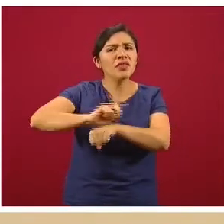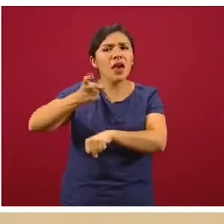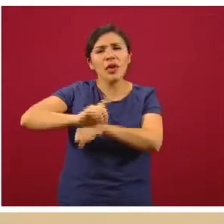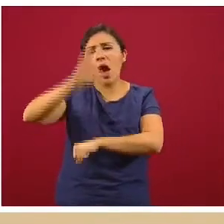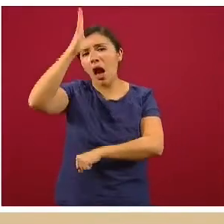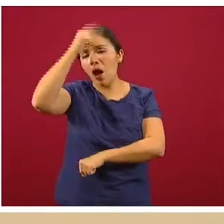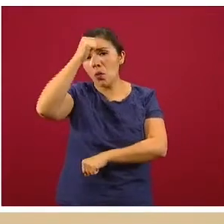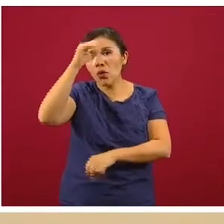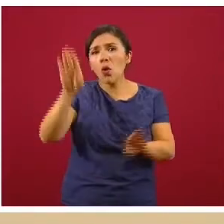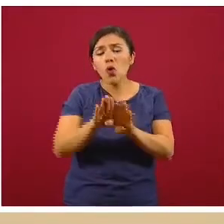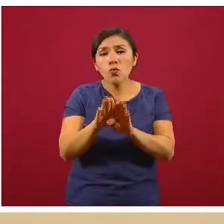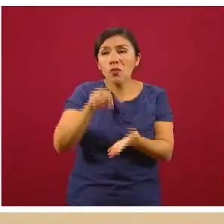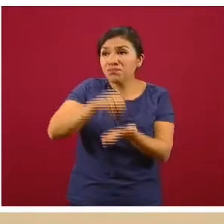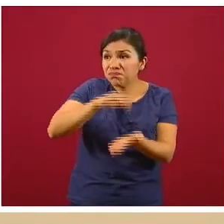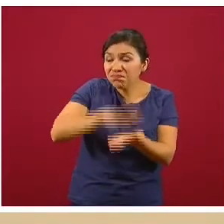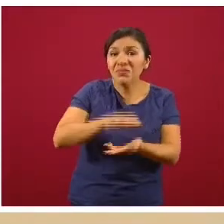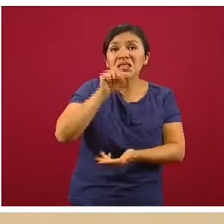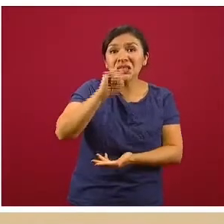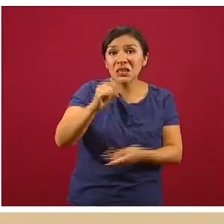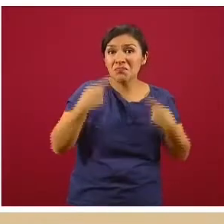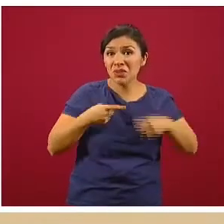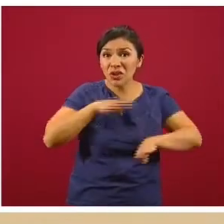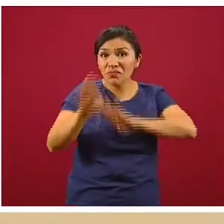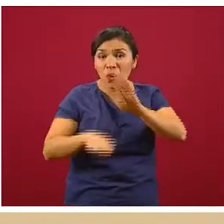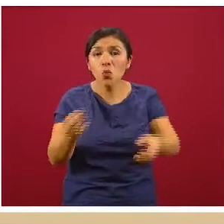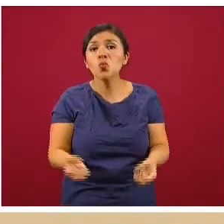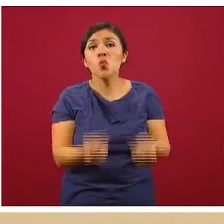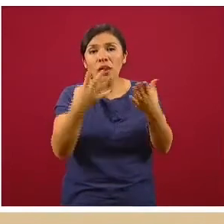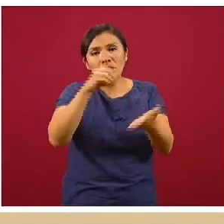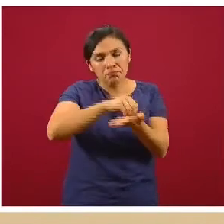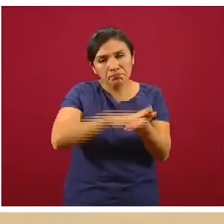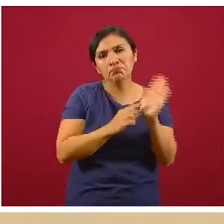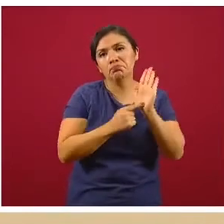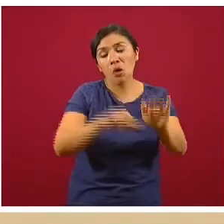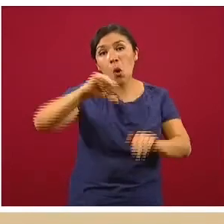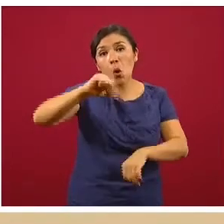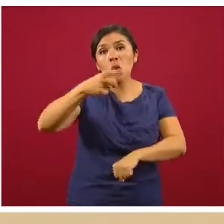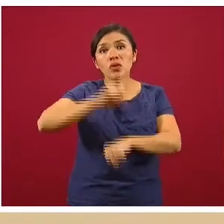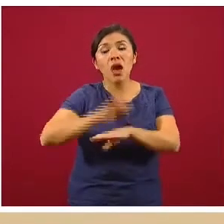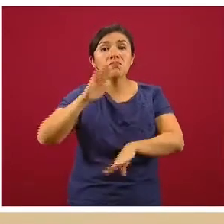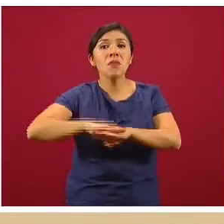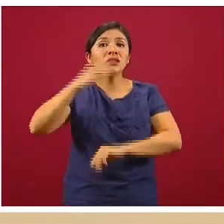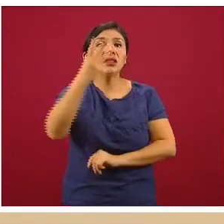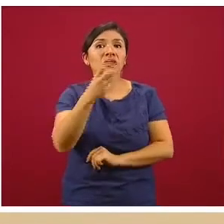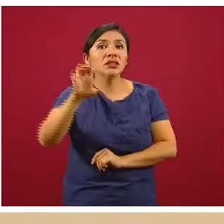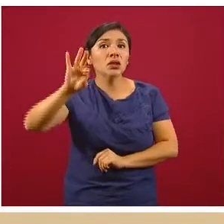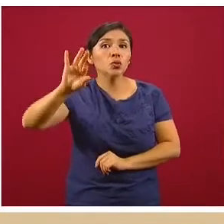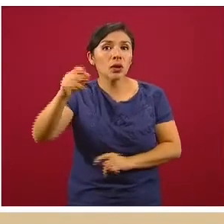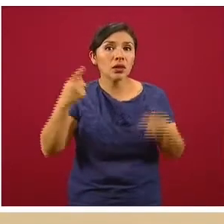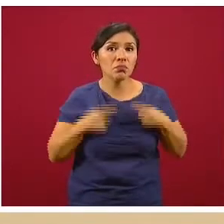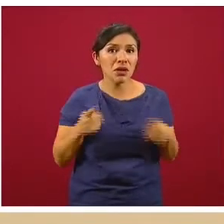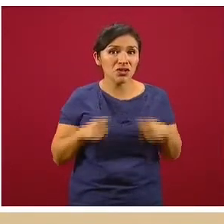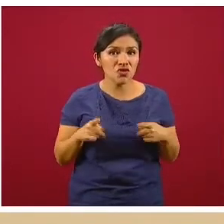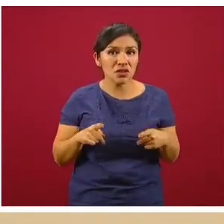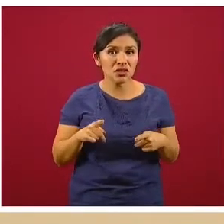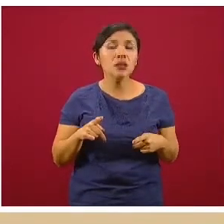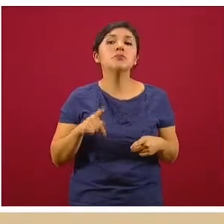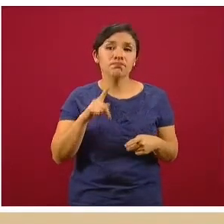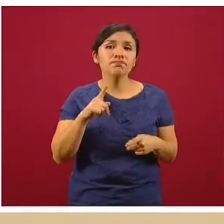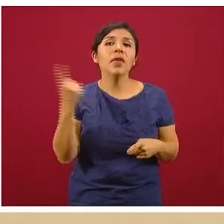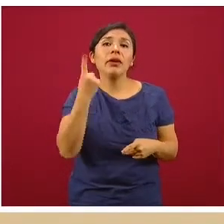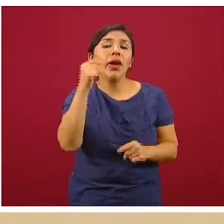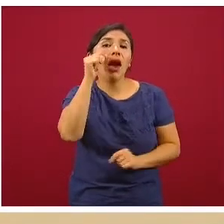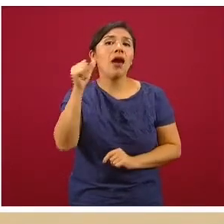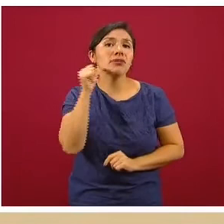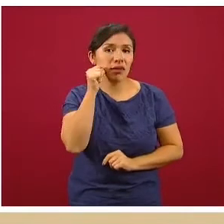a cómo son confirmadas estas defunciones. El día de hoy tuvimos un poco más de 340 con respecto